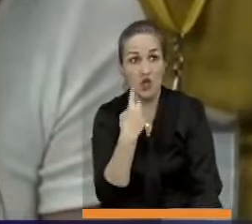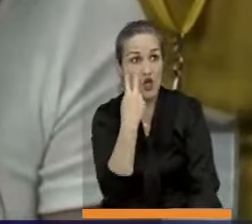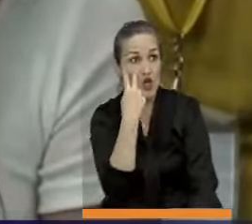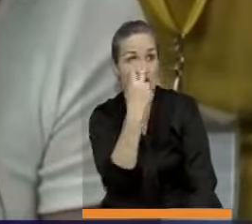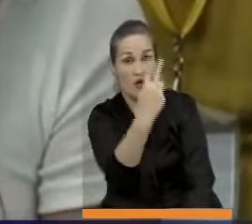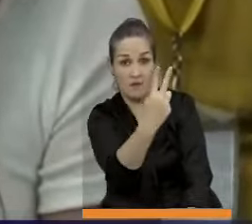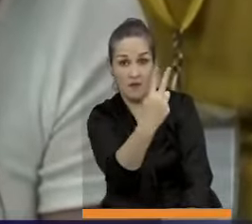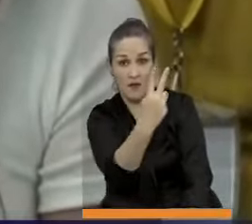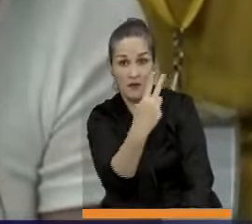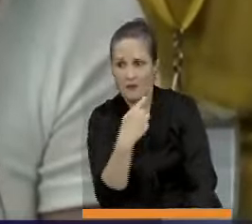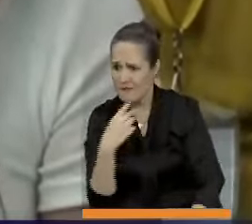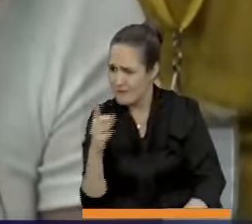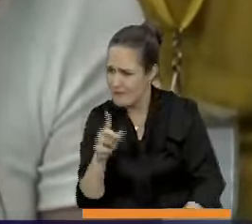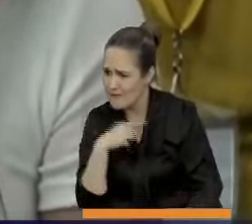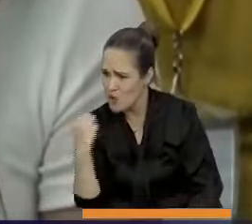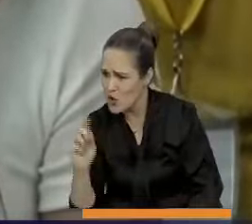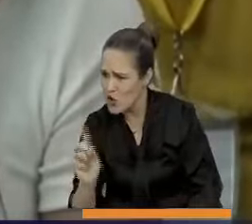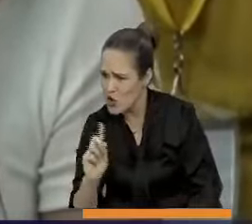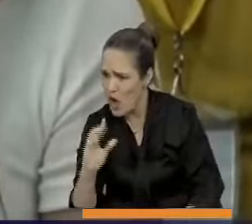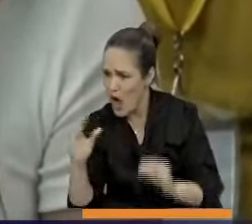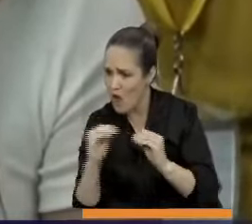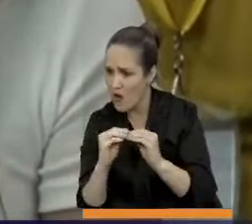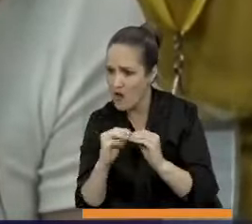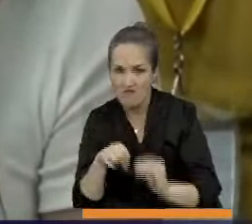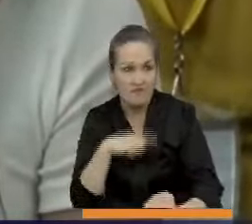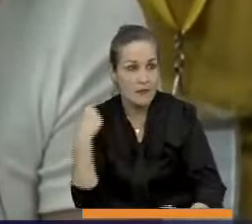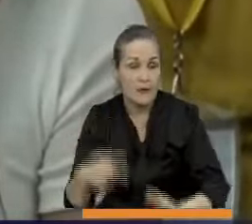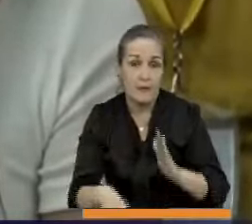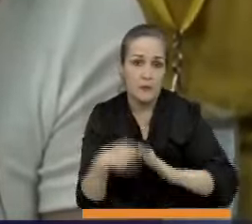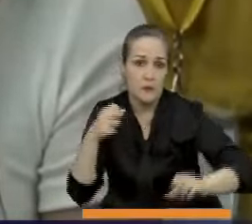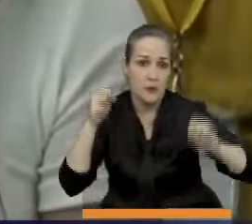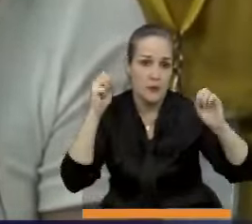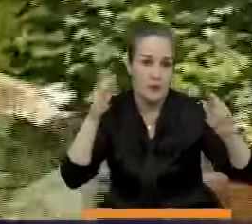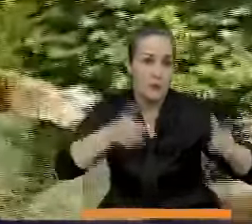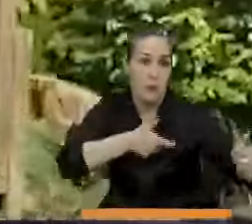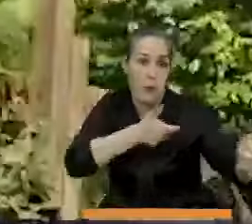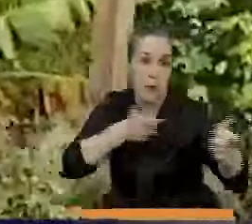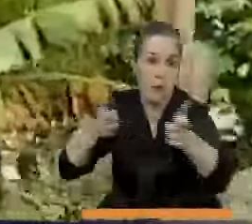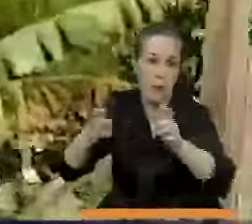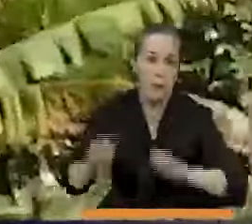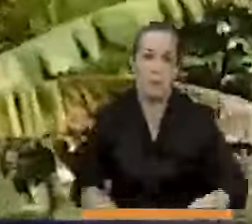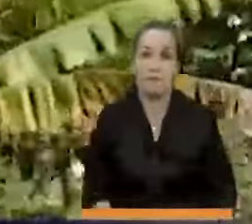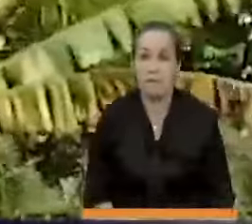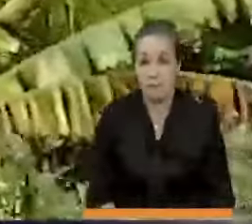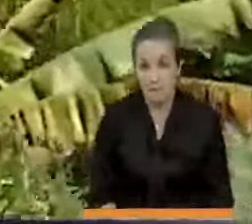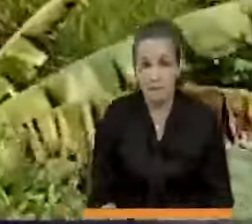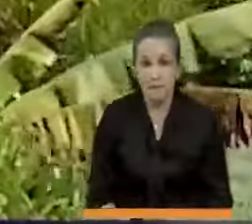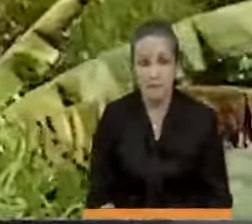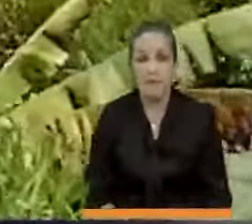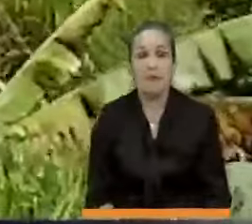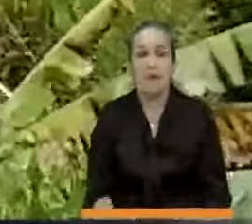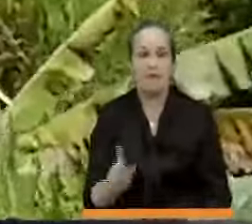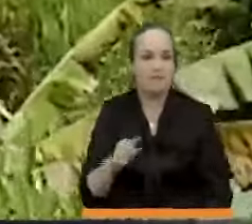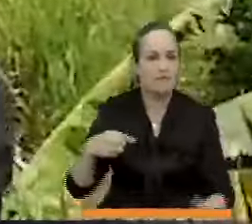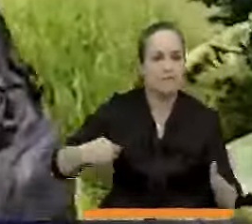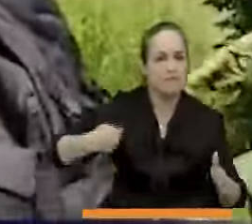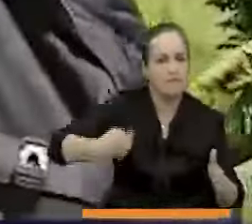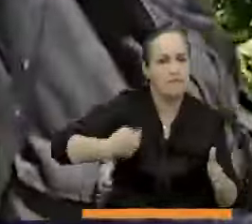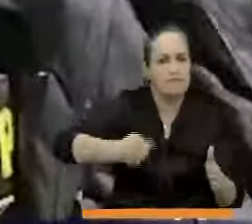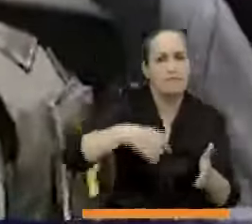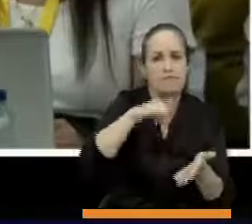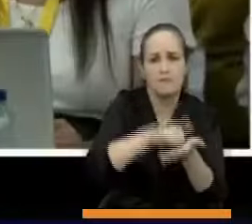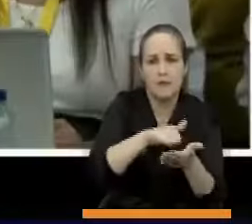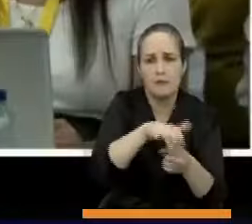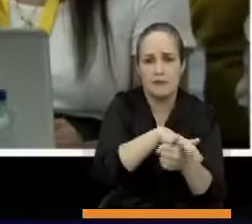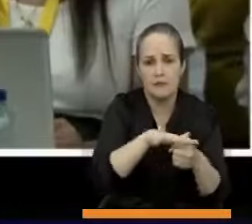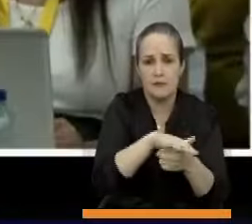tenente no hagamos eso cuando eso fue el detonante que prendió los disparos hablaron acerca de la sistematicidad de la